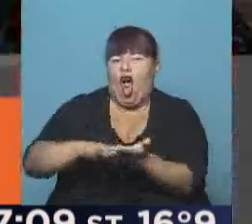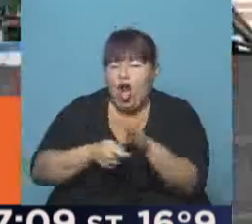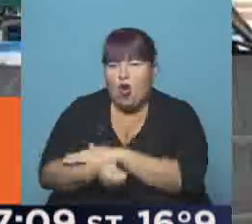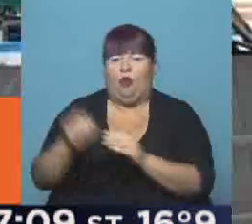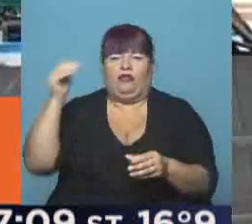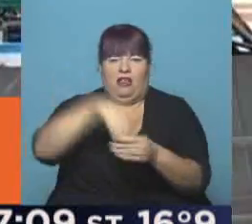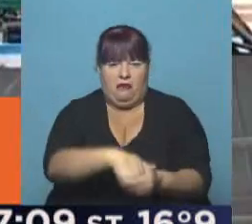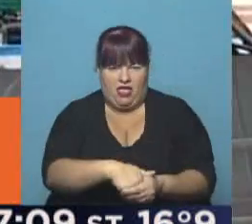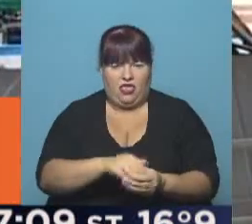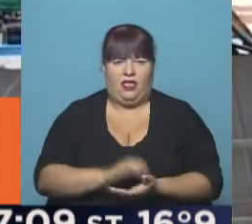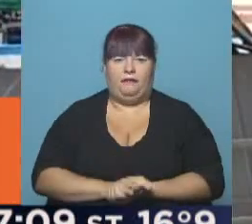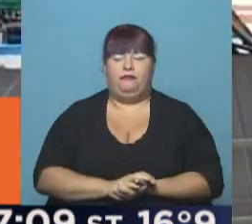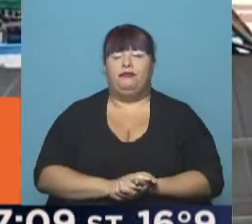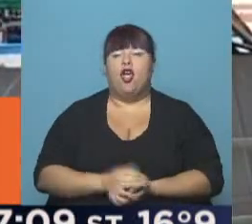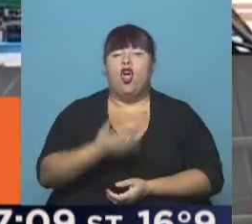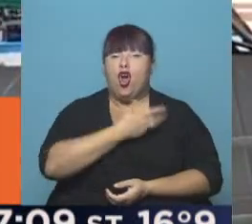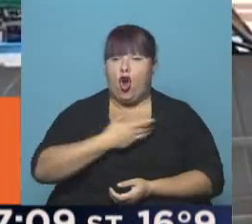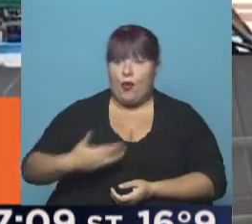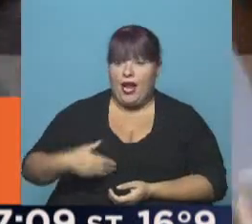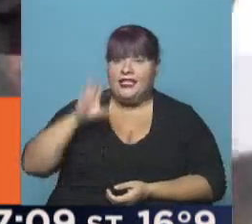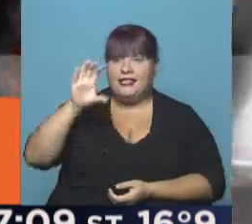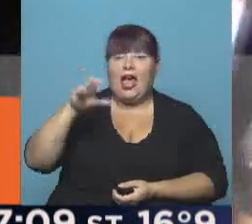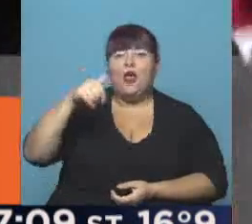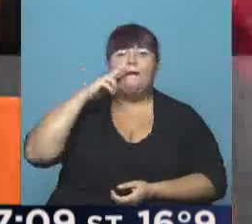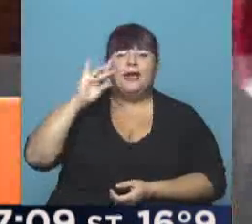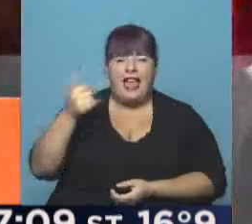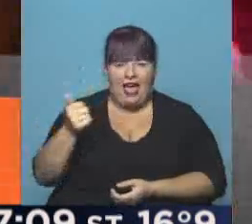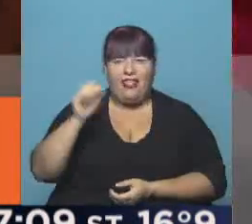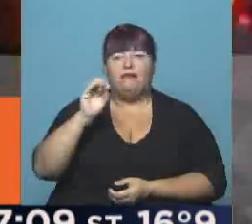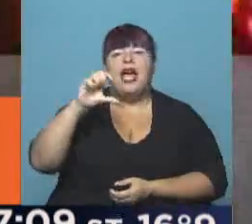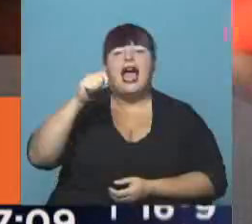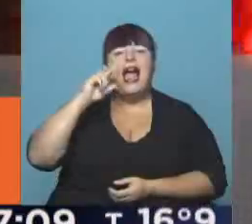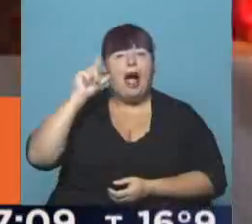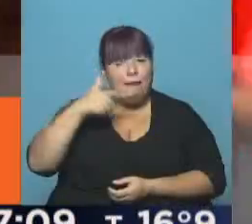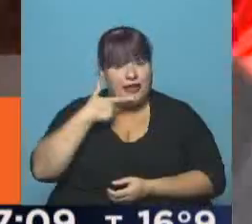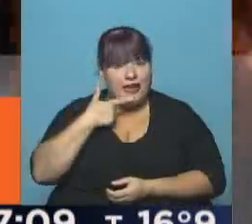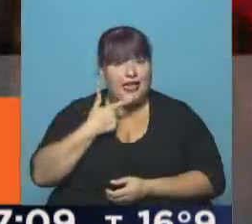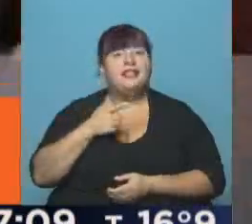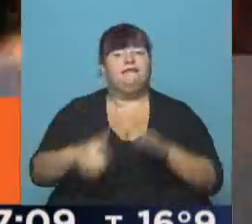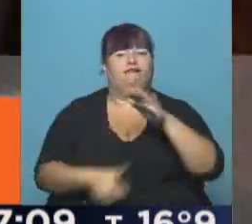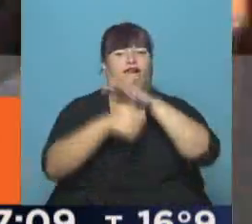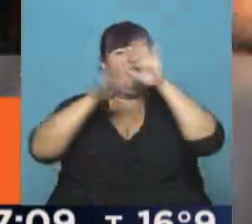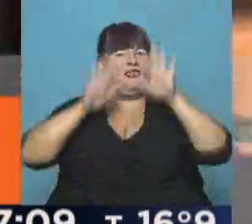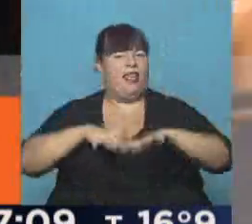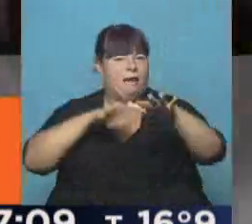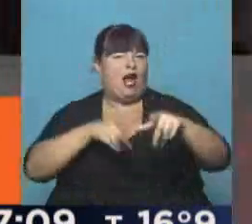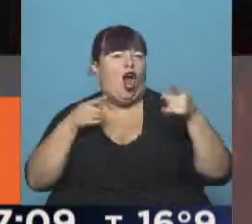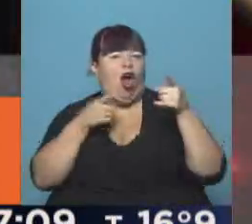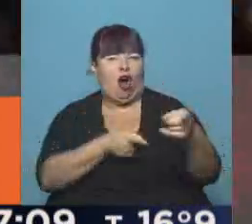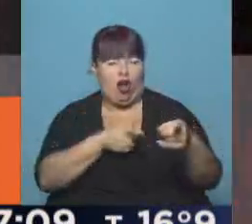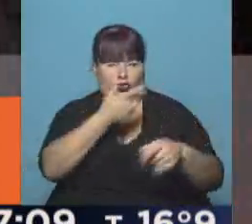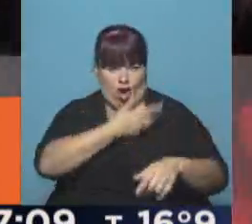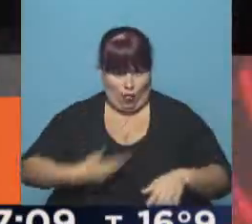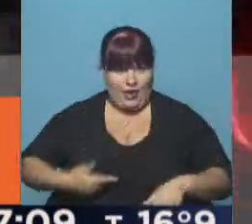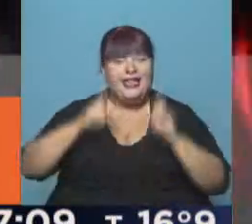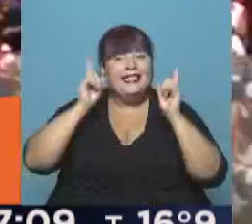intervencionista. El gobernador del estado Miranda, Enrique Capriles, lideró una de las movilizaciones opositoras